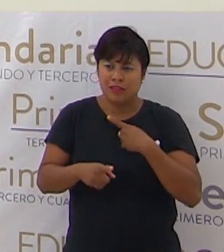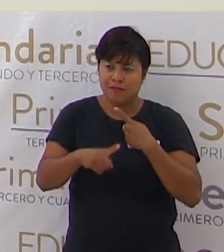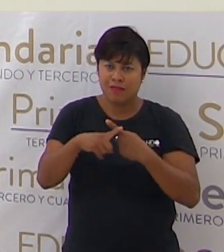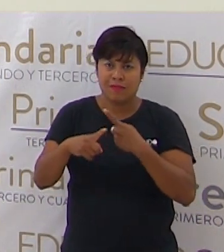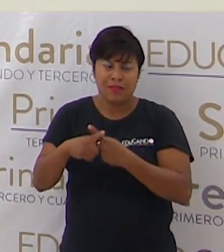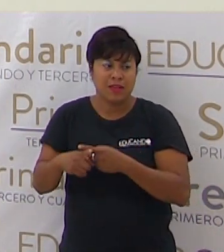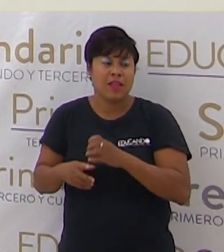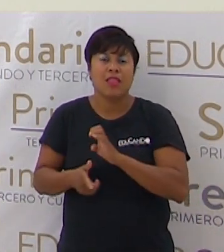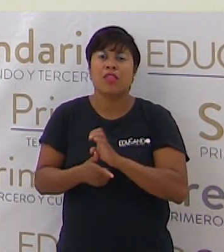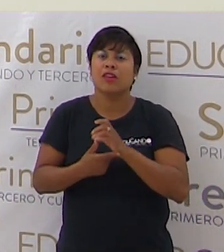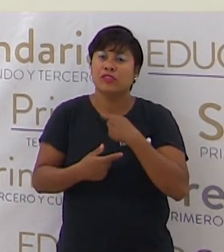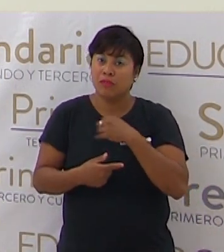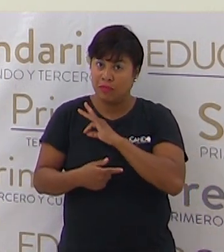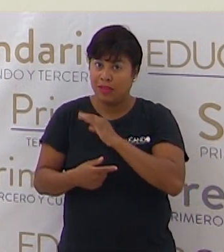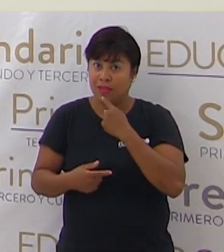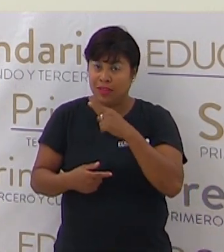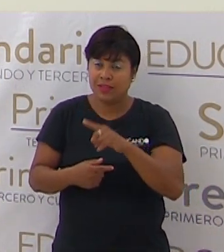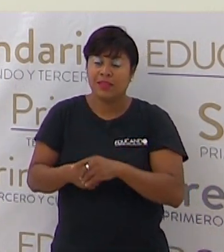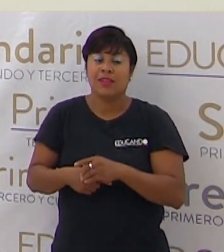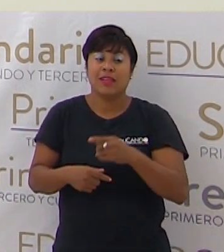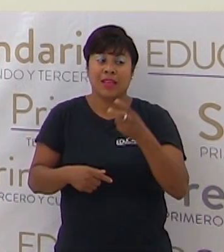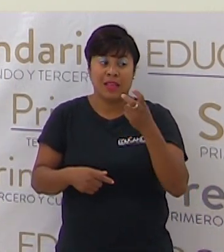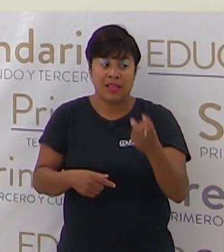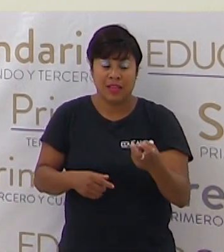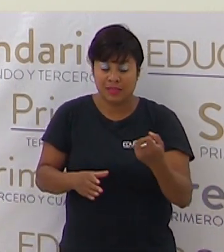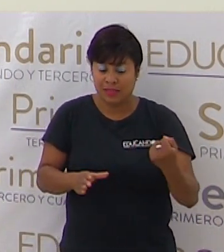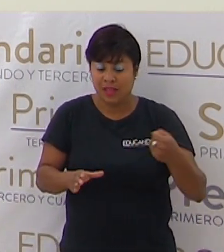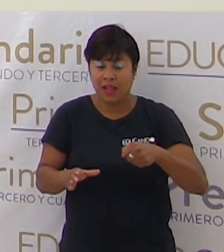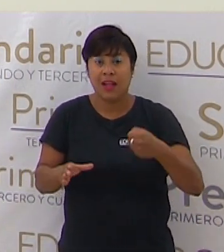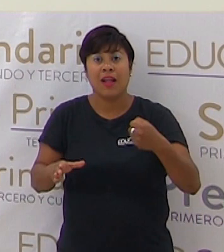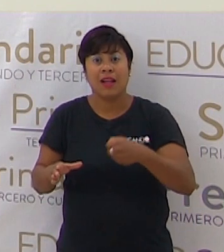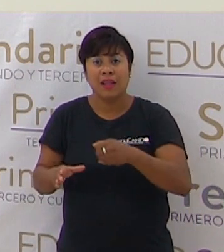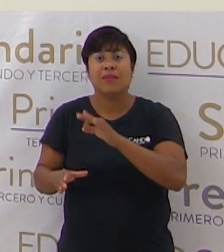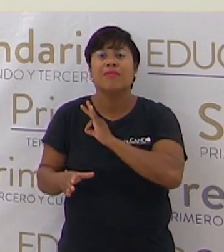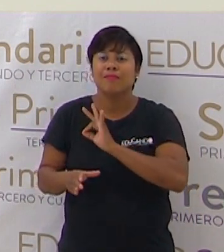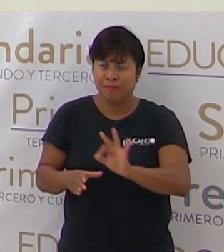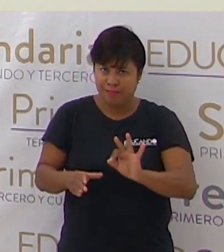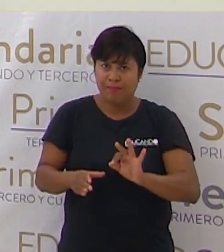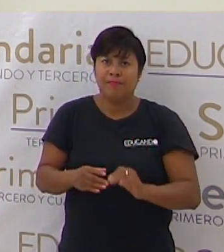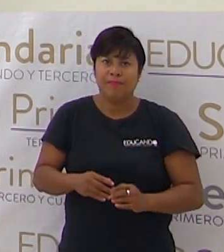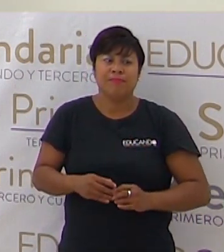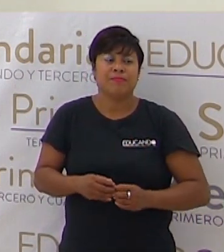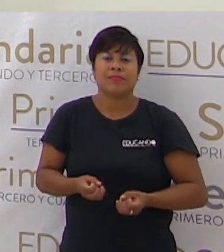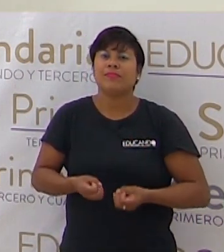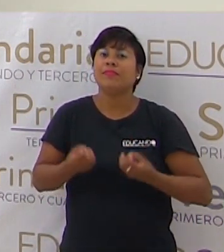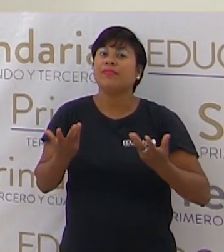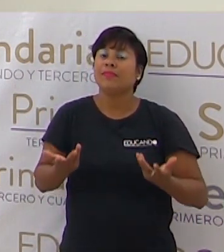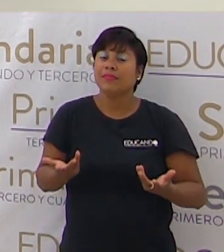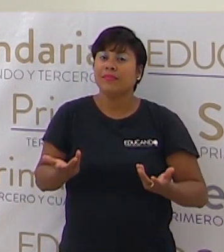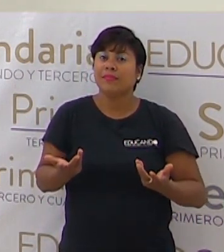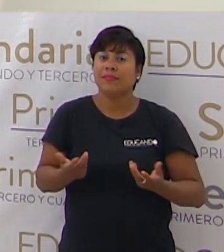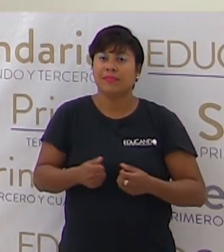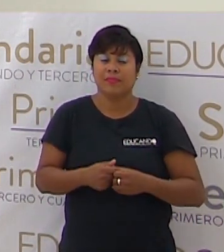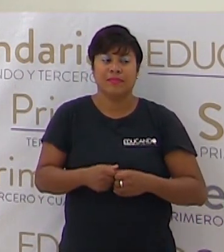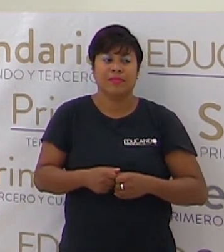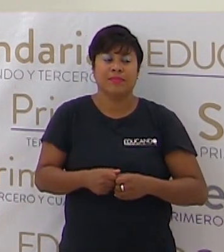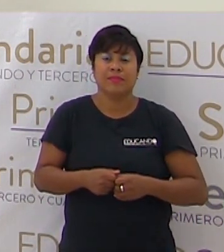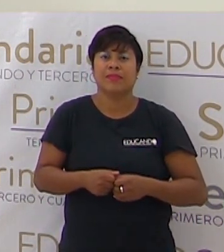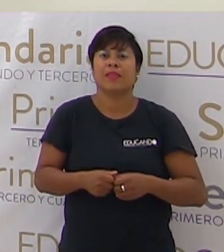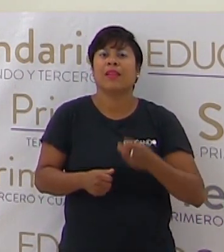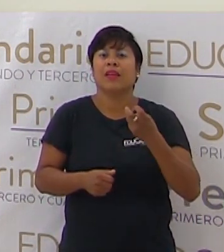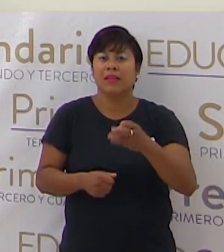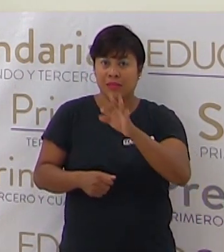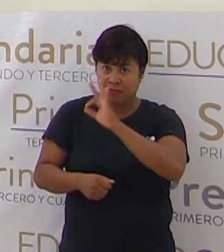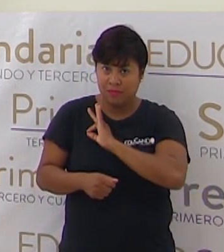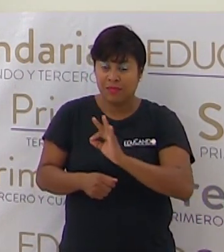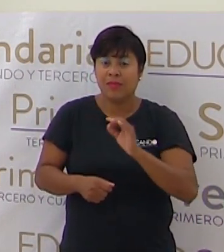Y entonces yo puedo decir que a esas jarras le cabe, ¿cuánto? Pues le